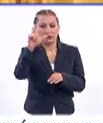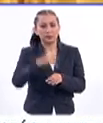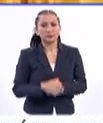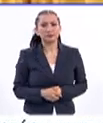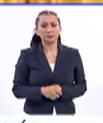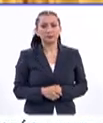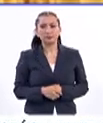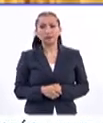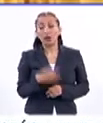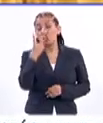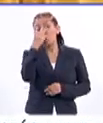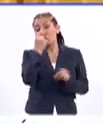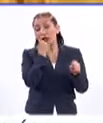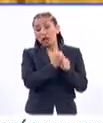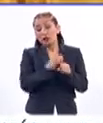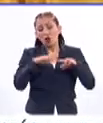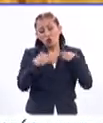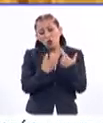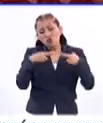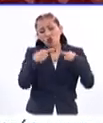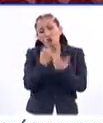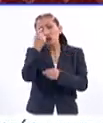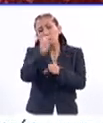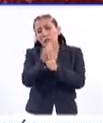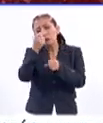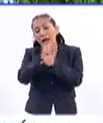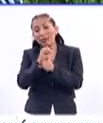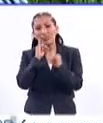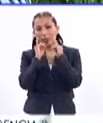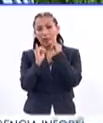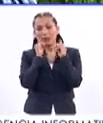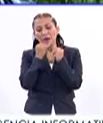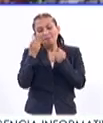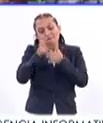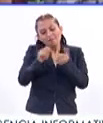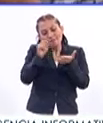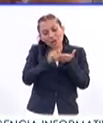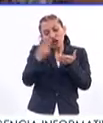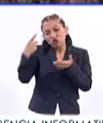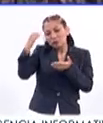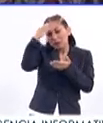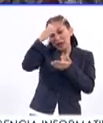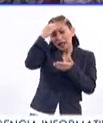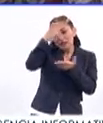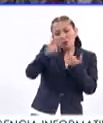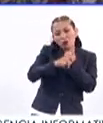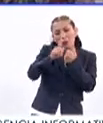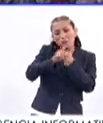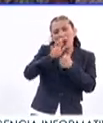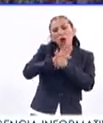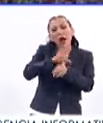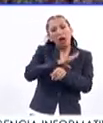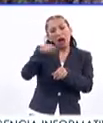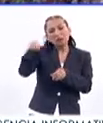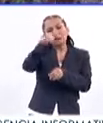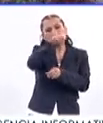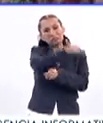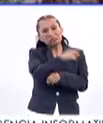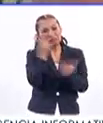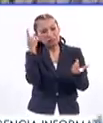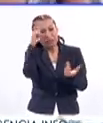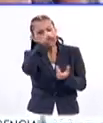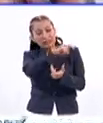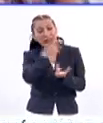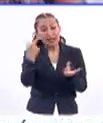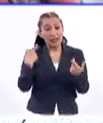profesional. Durante casi 2 años de reuniones semanales, los intérpretes relataban su experiencia y los obstáculos a los que se habían enfrentado,